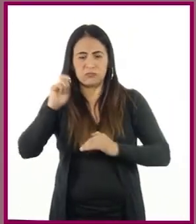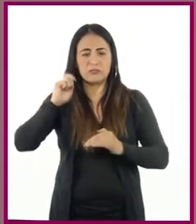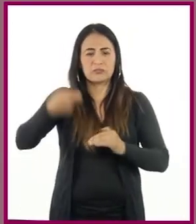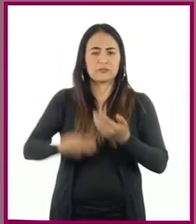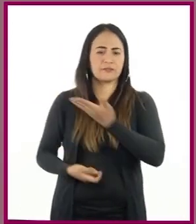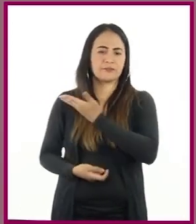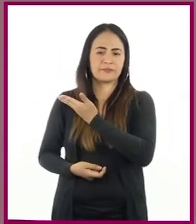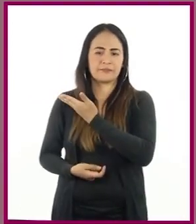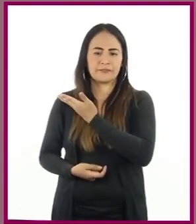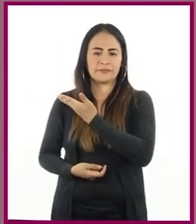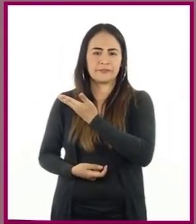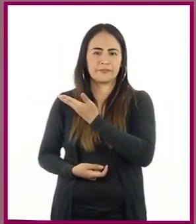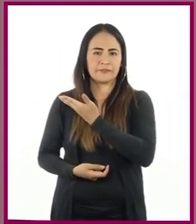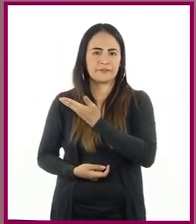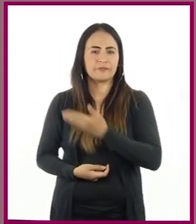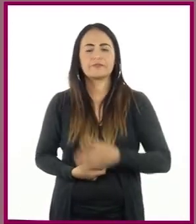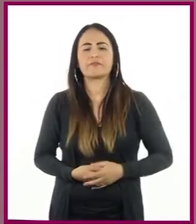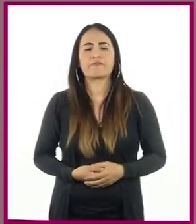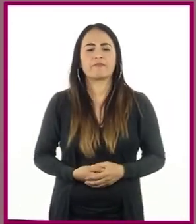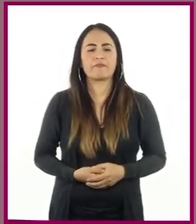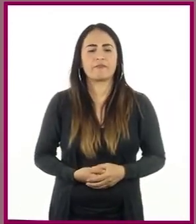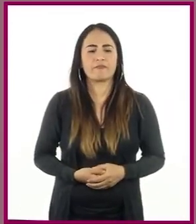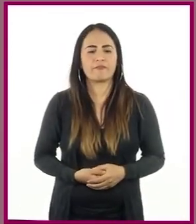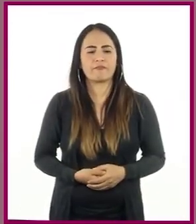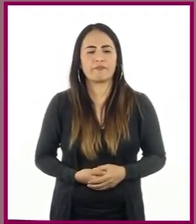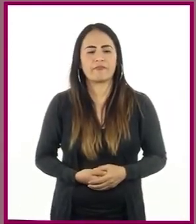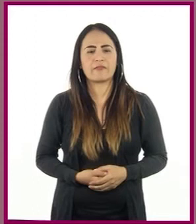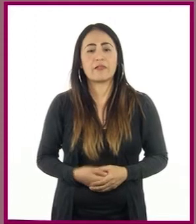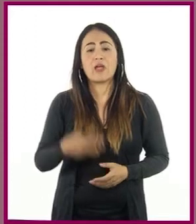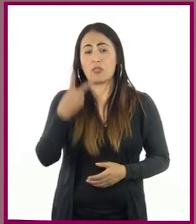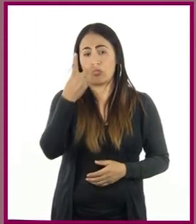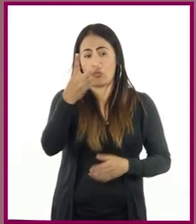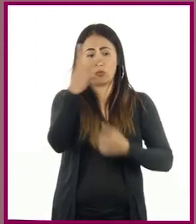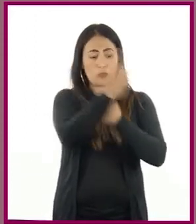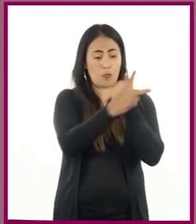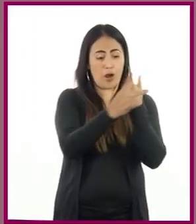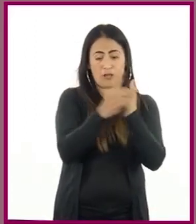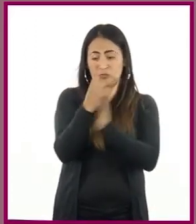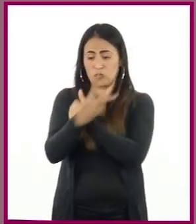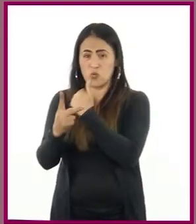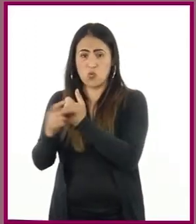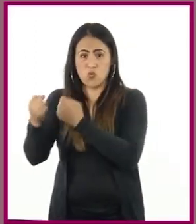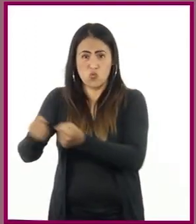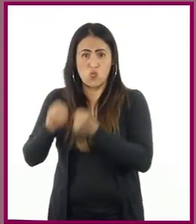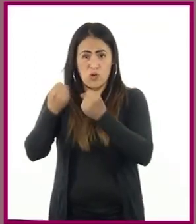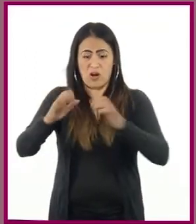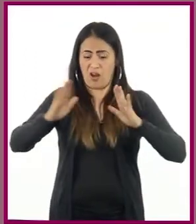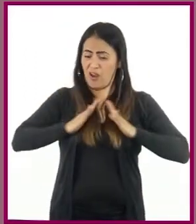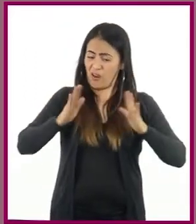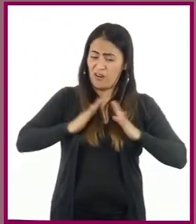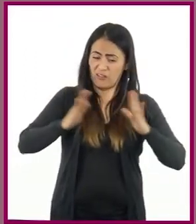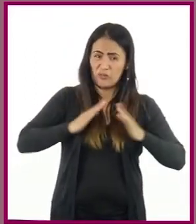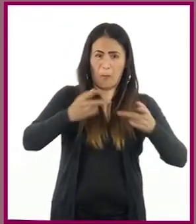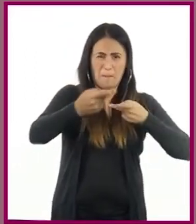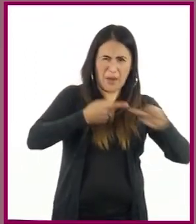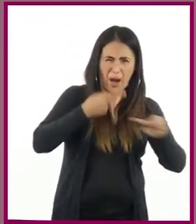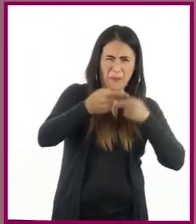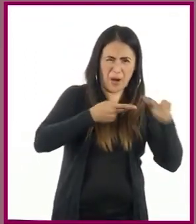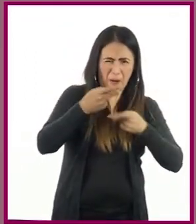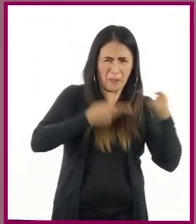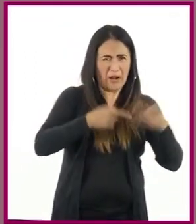como carrera armamentista. Las dos naciones crearon fuertes ejércitos y armamento cada vez más